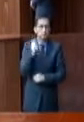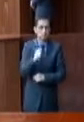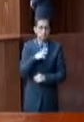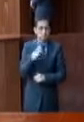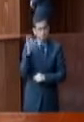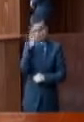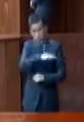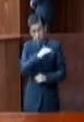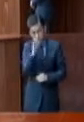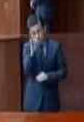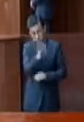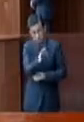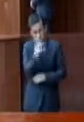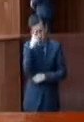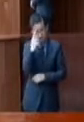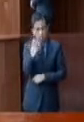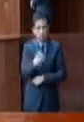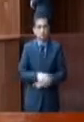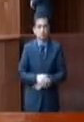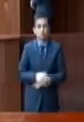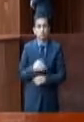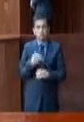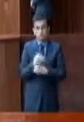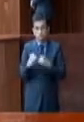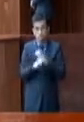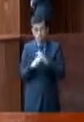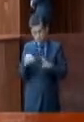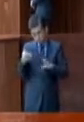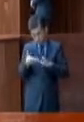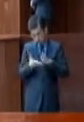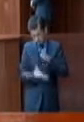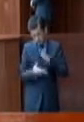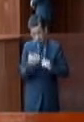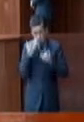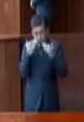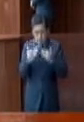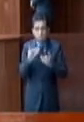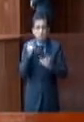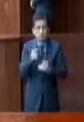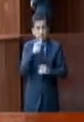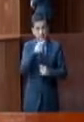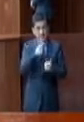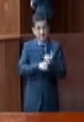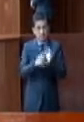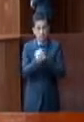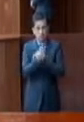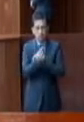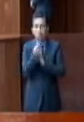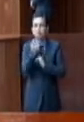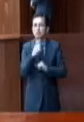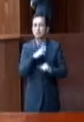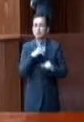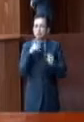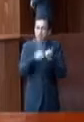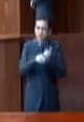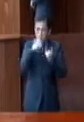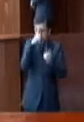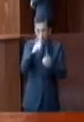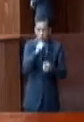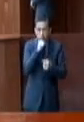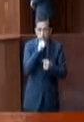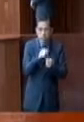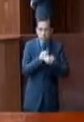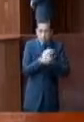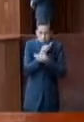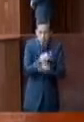periodístico en efecto con los elementos probatorios se comprueba que lo que aparece en el promocional como contenido de la supuesta portada publicada